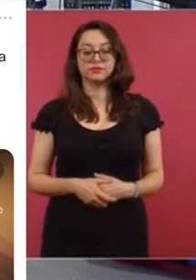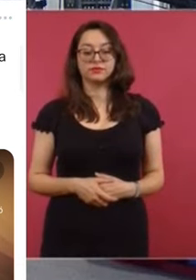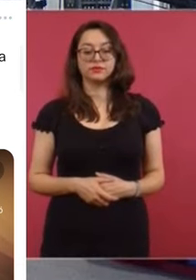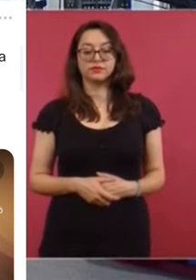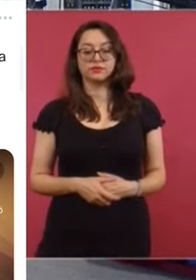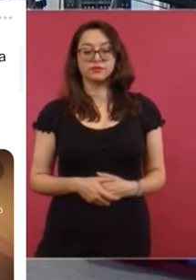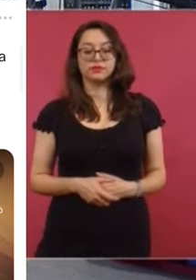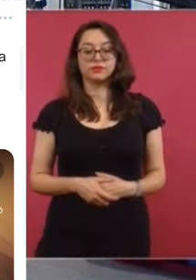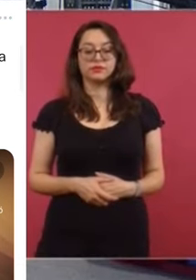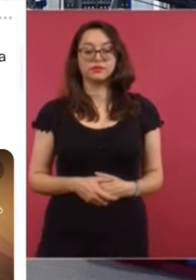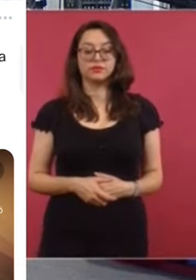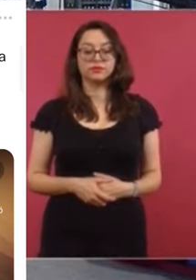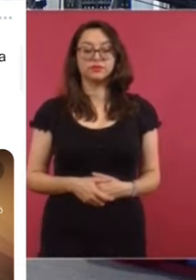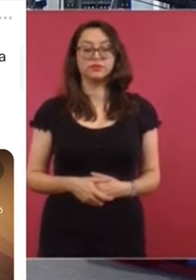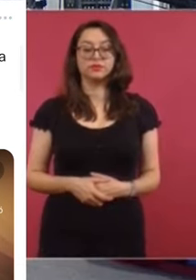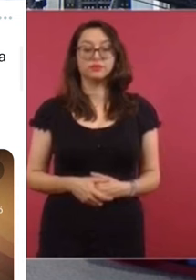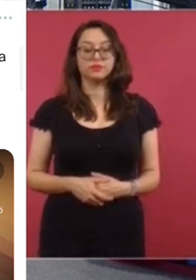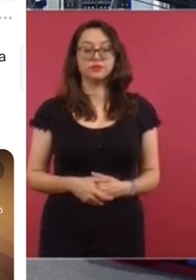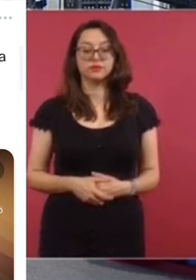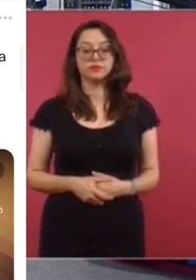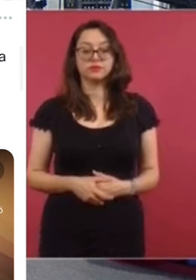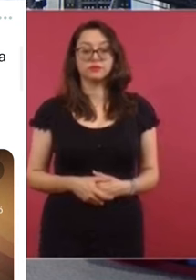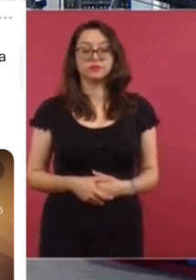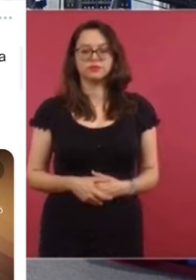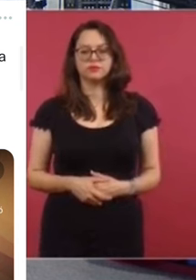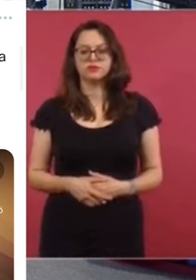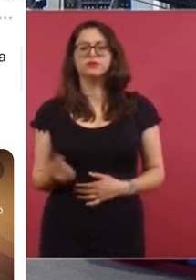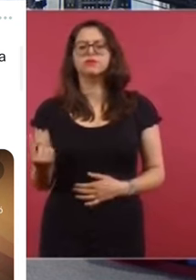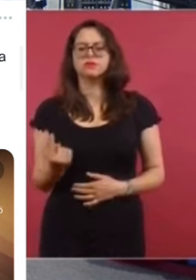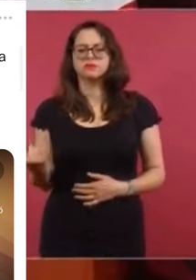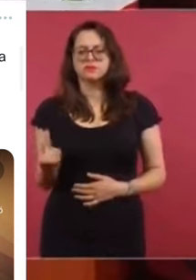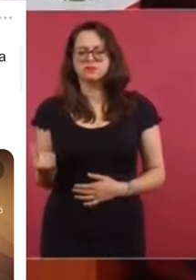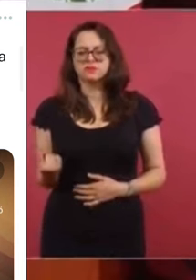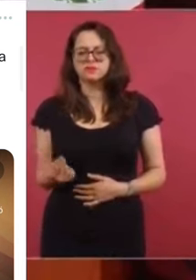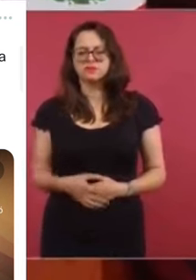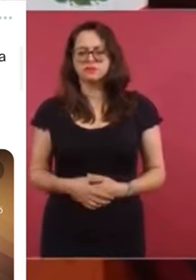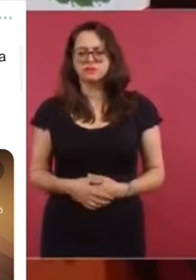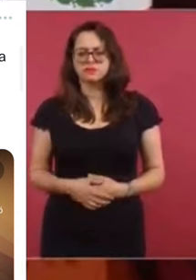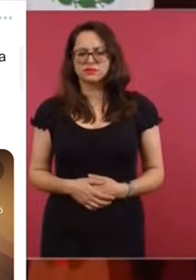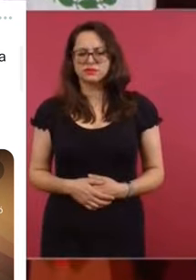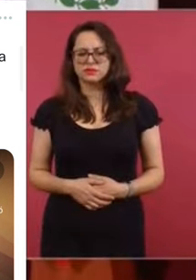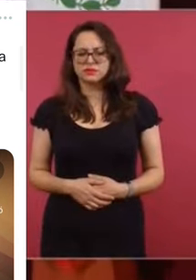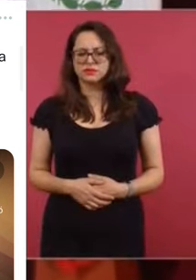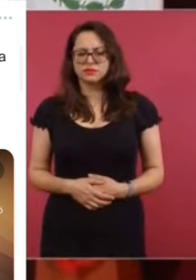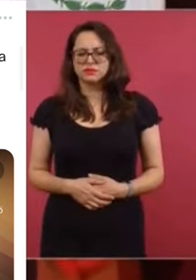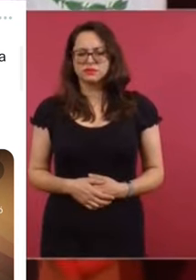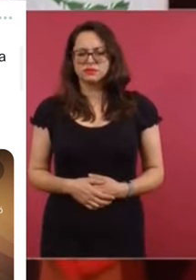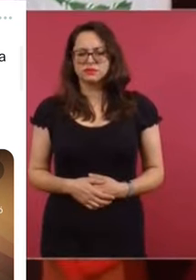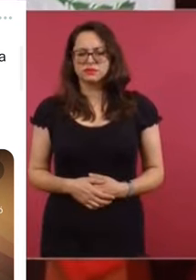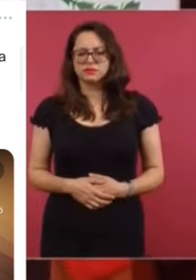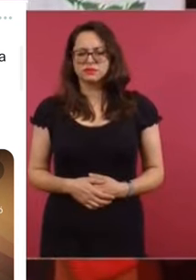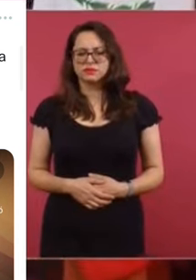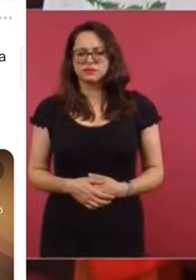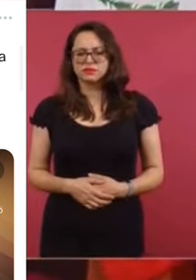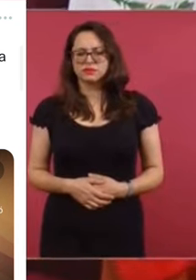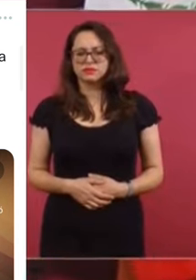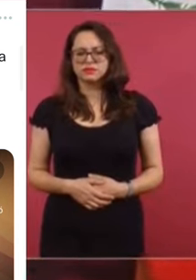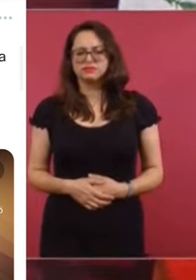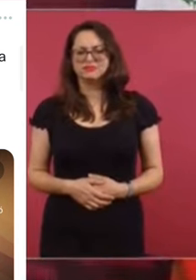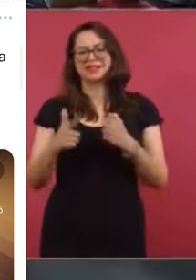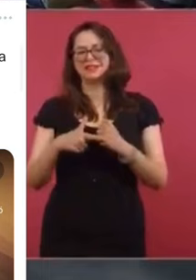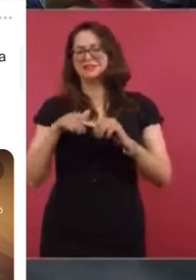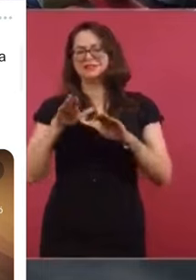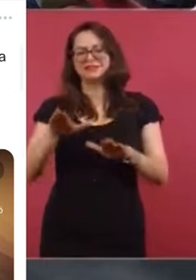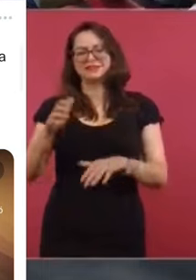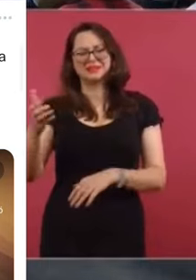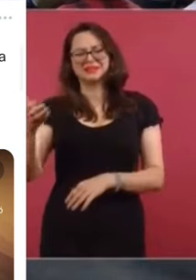mexicanos, pues la producción hace una hora. ¿Pero de qué? Nuevamente a mí, Carolán, está hablando de... Pero es una cosa telefónica